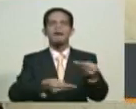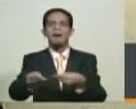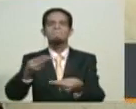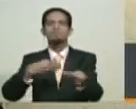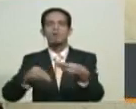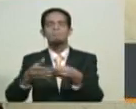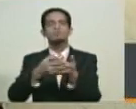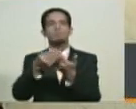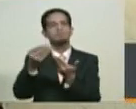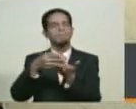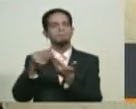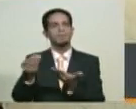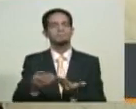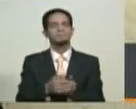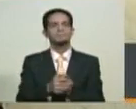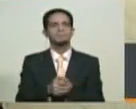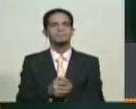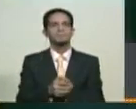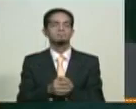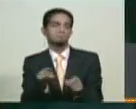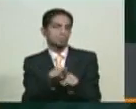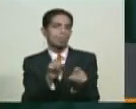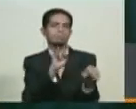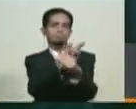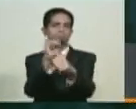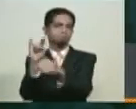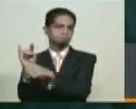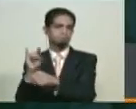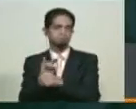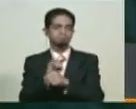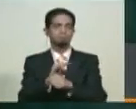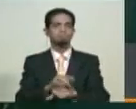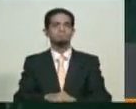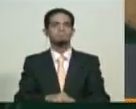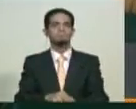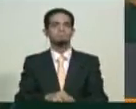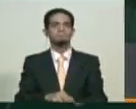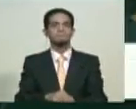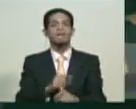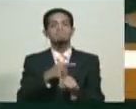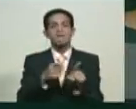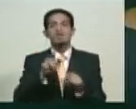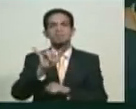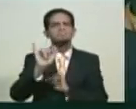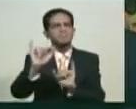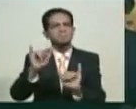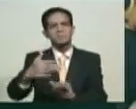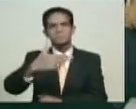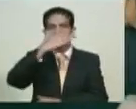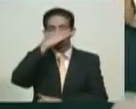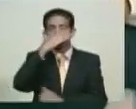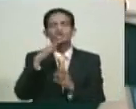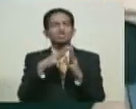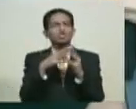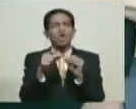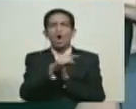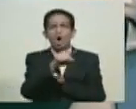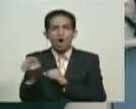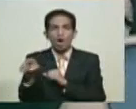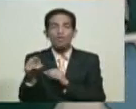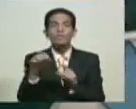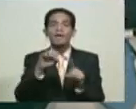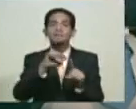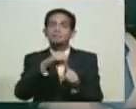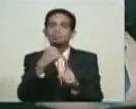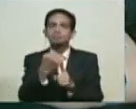Acepta que es pura especulación, con otras intenciones. Todo eso hay que resolverlo, todo eso hay que atenderlo,